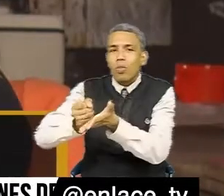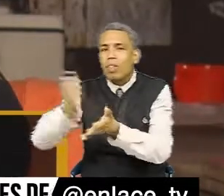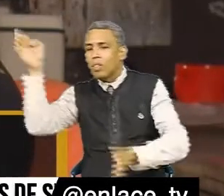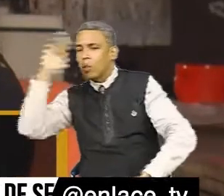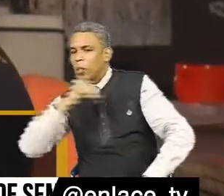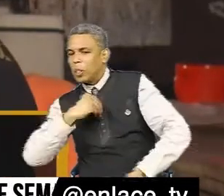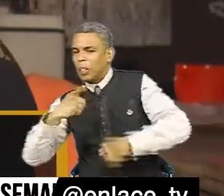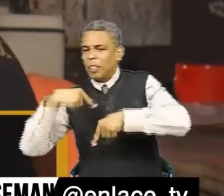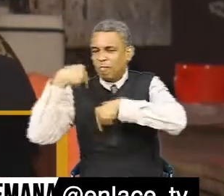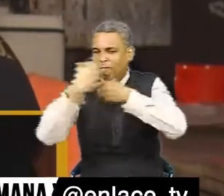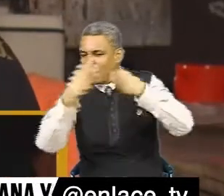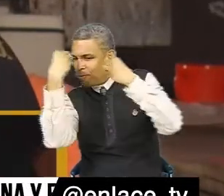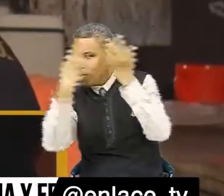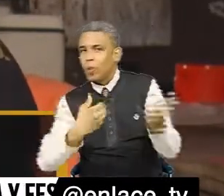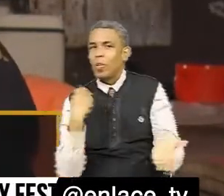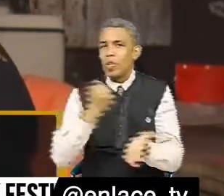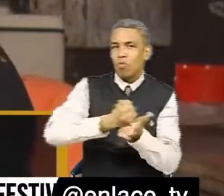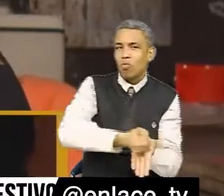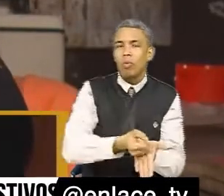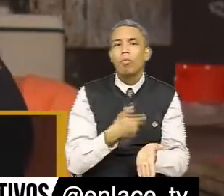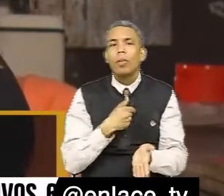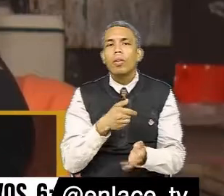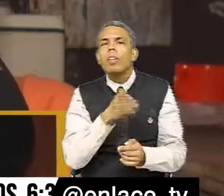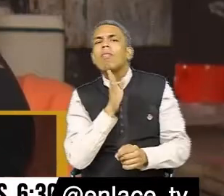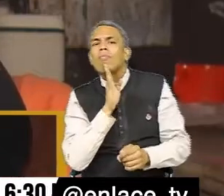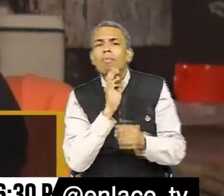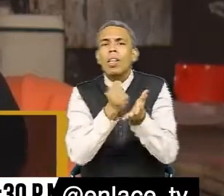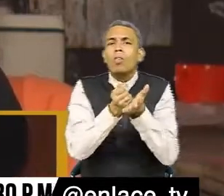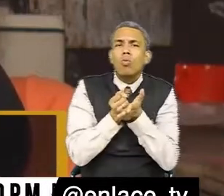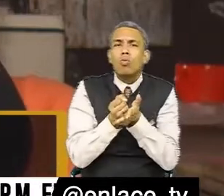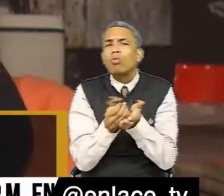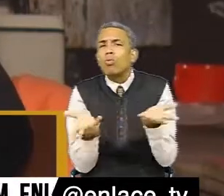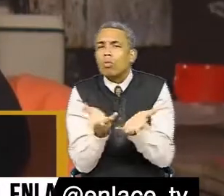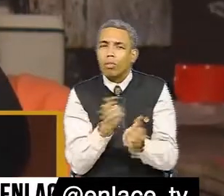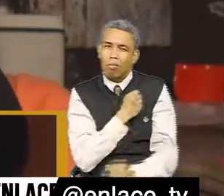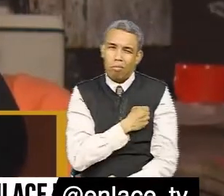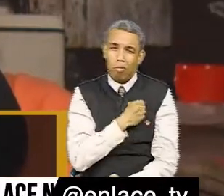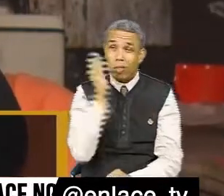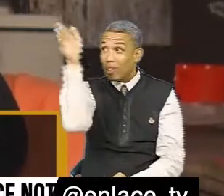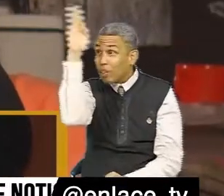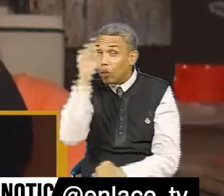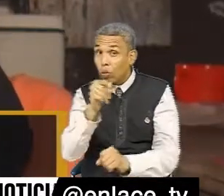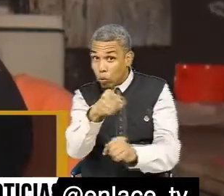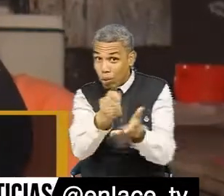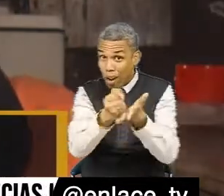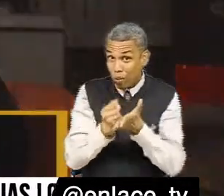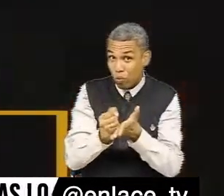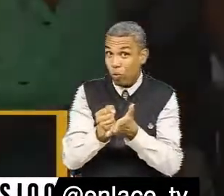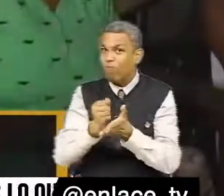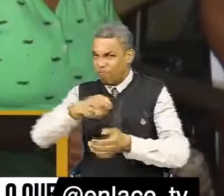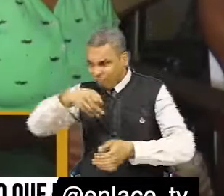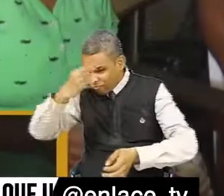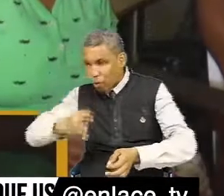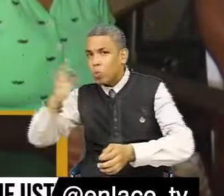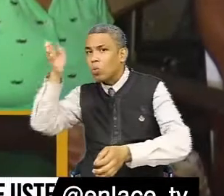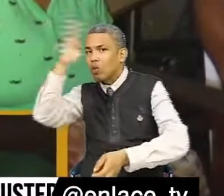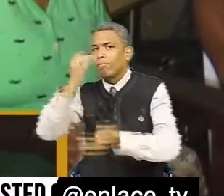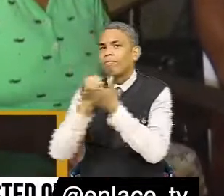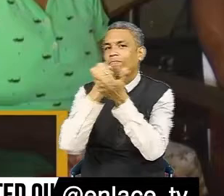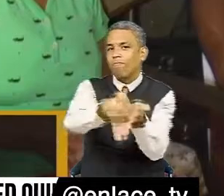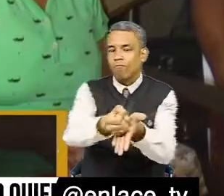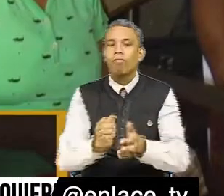pedro claver yo que nos llamen a dónde nos van a dar esa ayuda que le agradecemos mucho y que dios los bendiga grandemente a ellos no